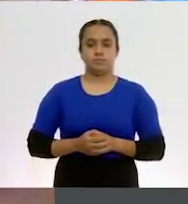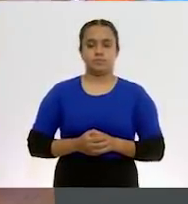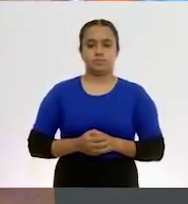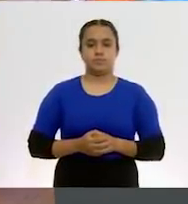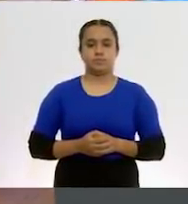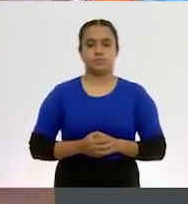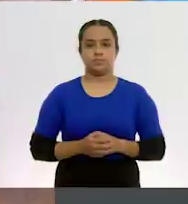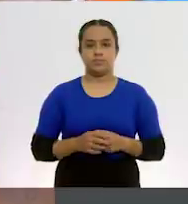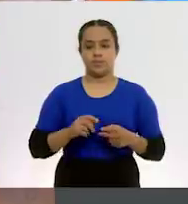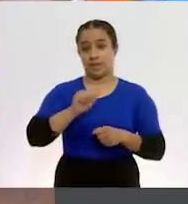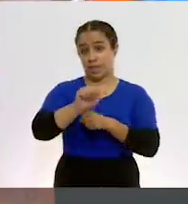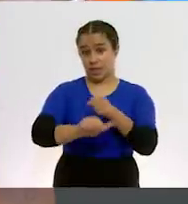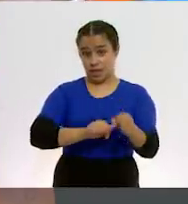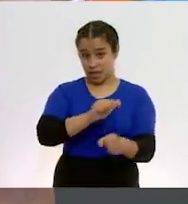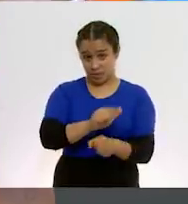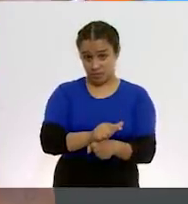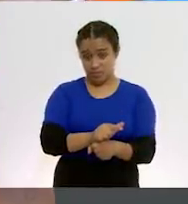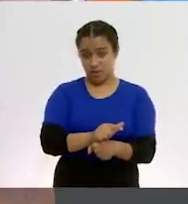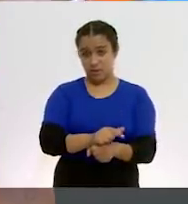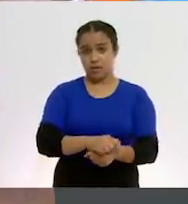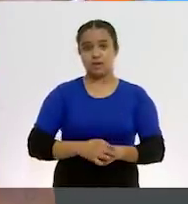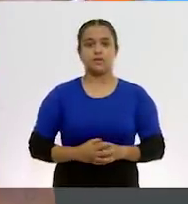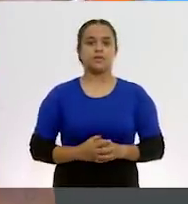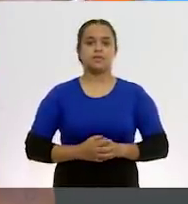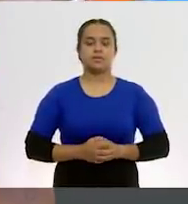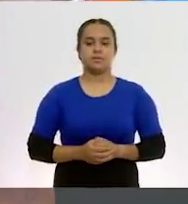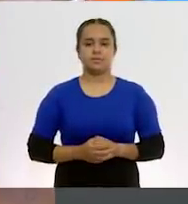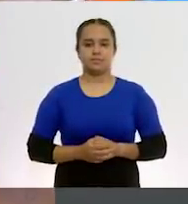va a ser animales.